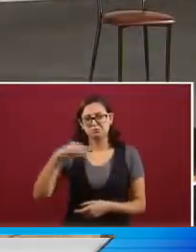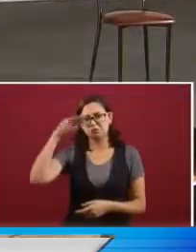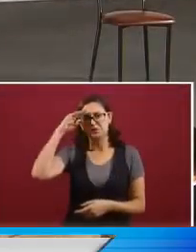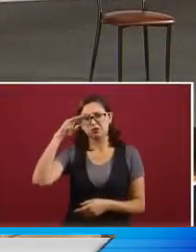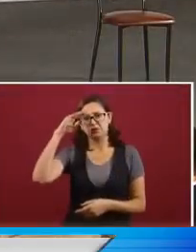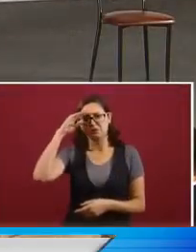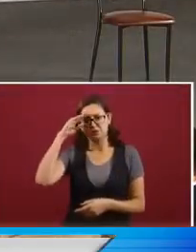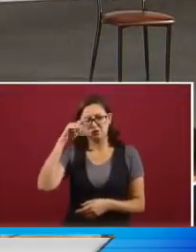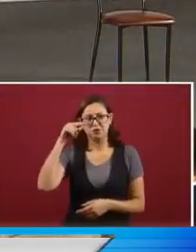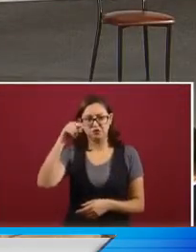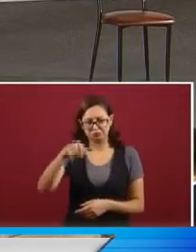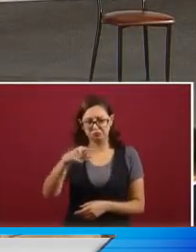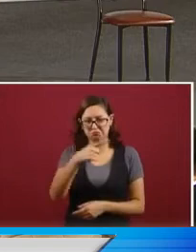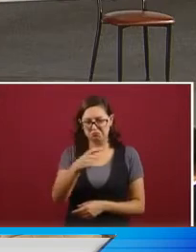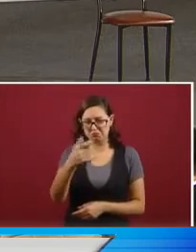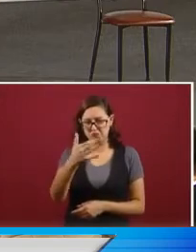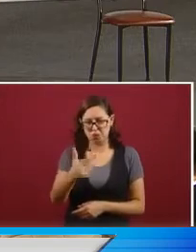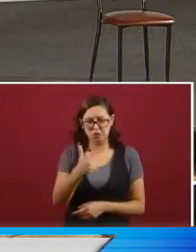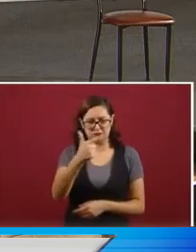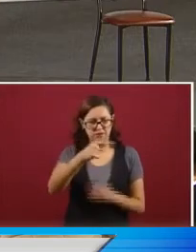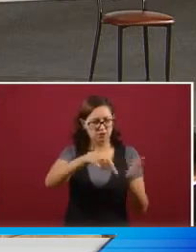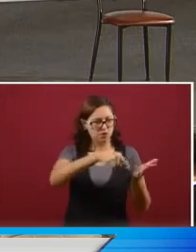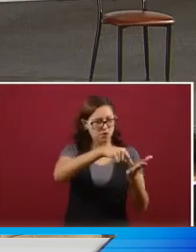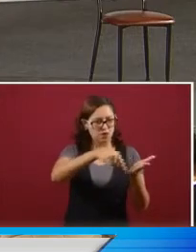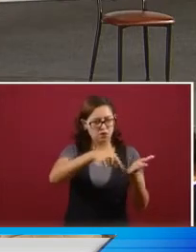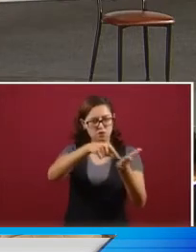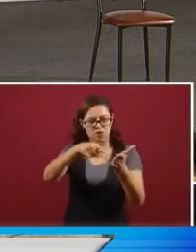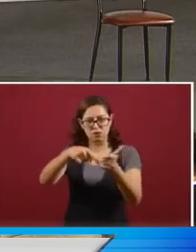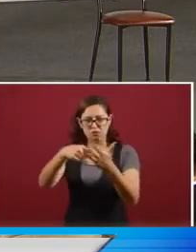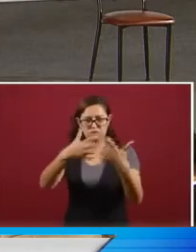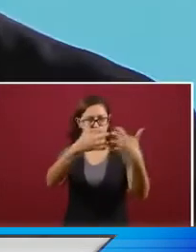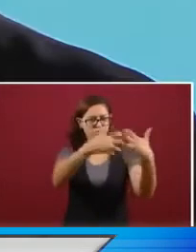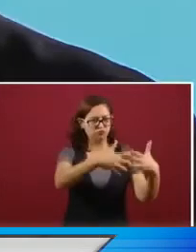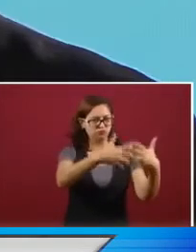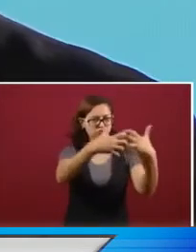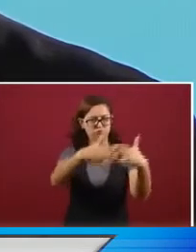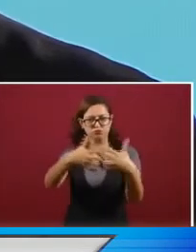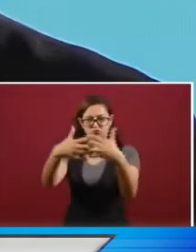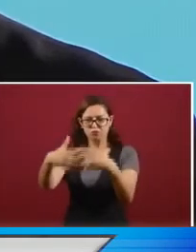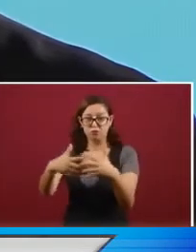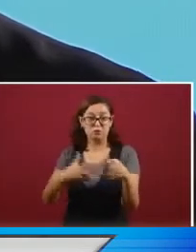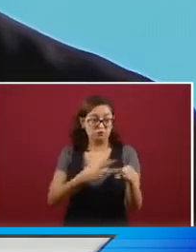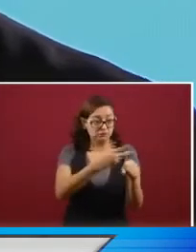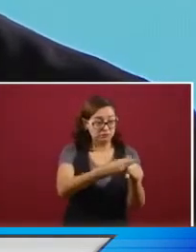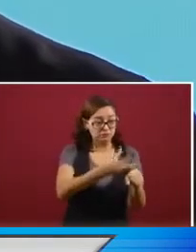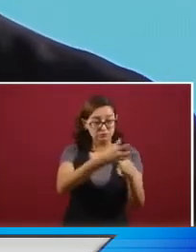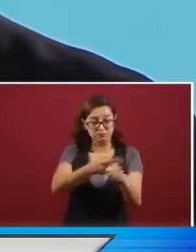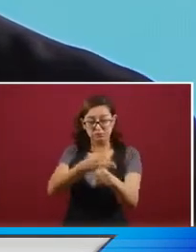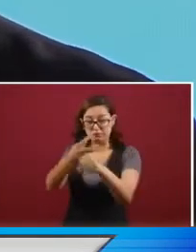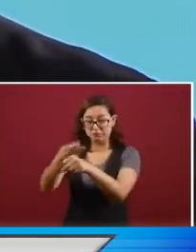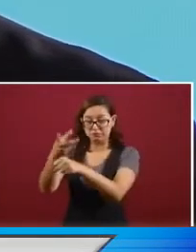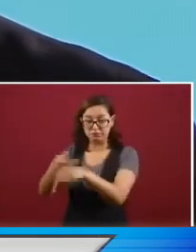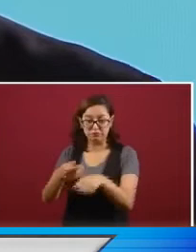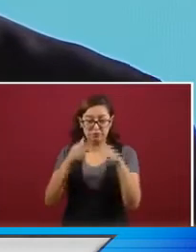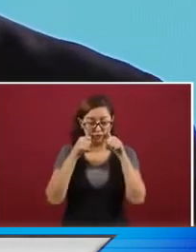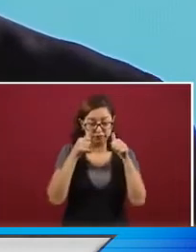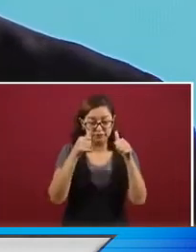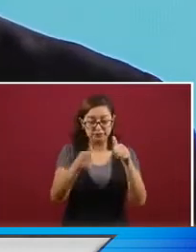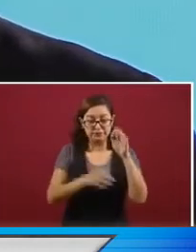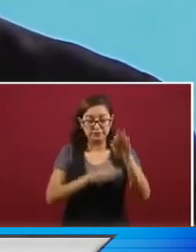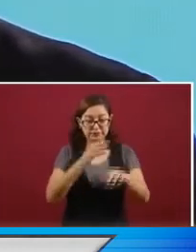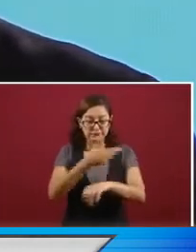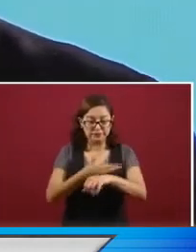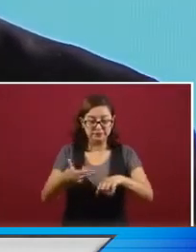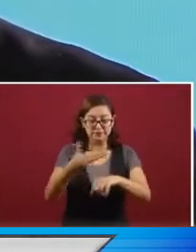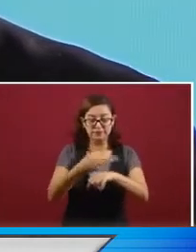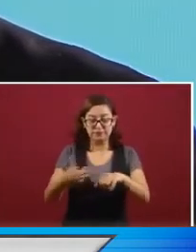Producción eléctrica. Se trabaja en la rehabilitación en las centrales eléctricas. Luego del diagnóstico que determinó que se había abandonado el mantenimiento